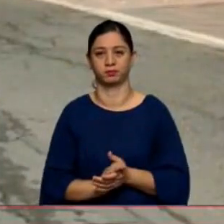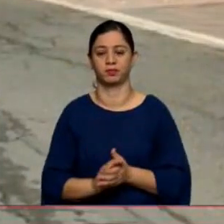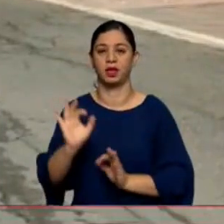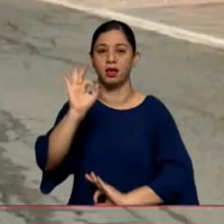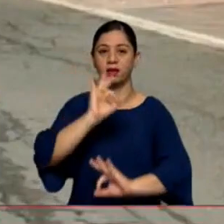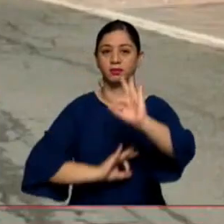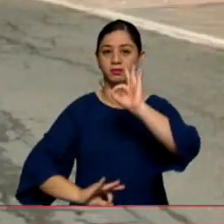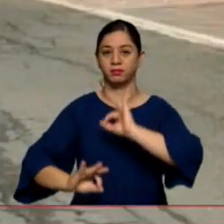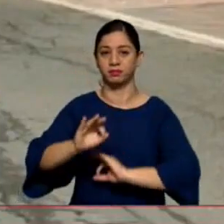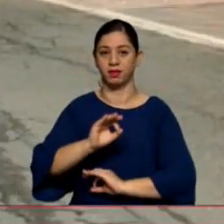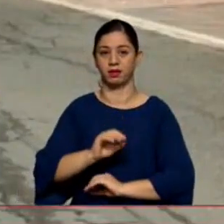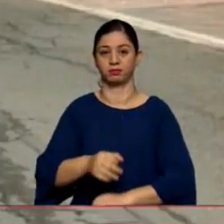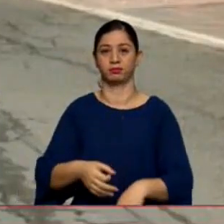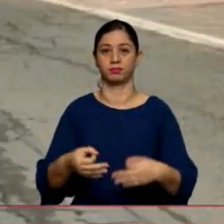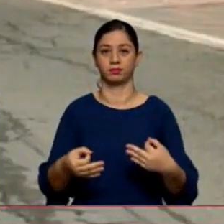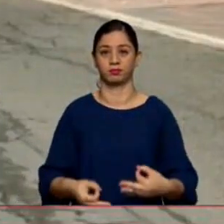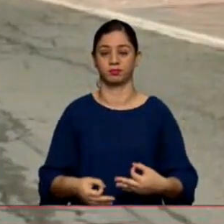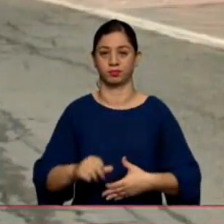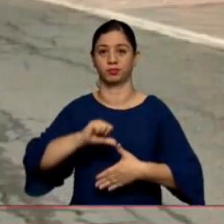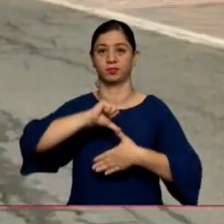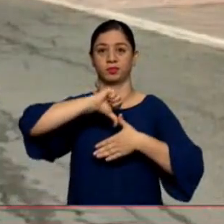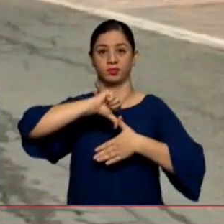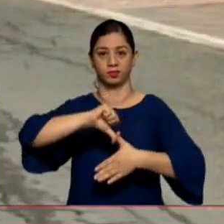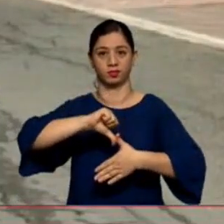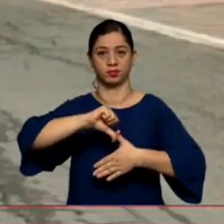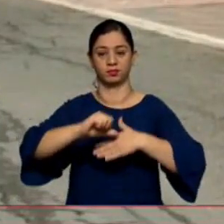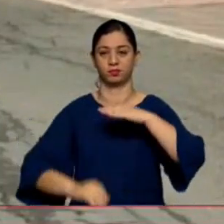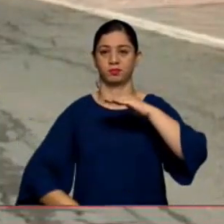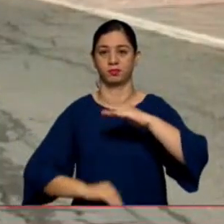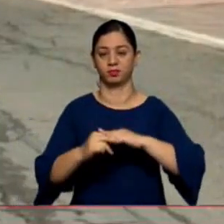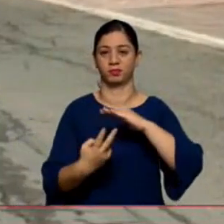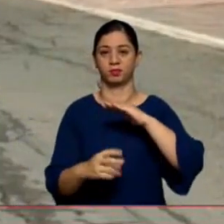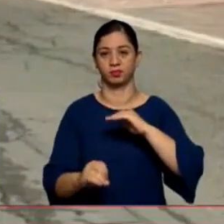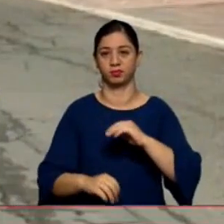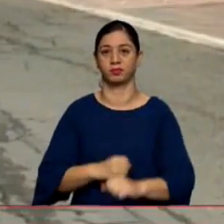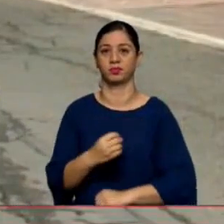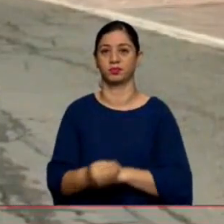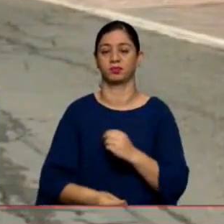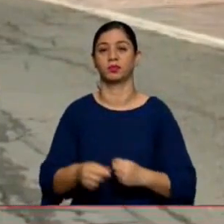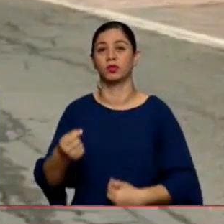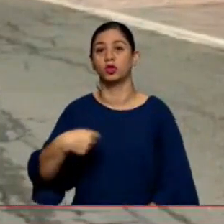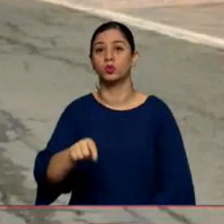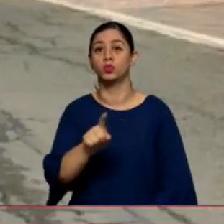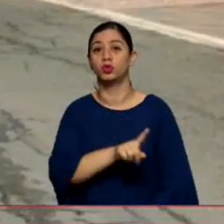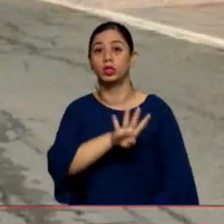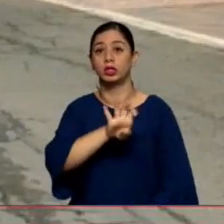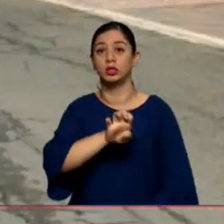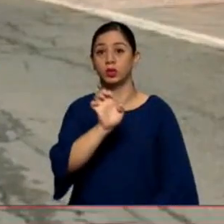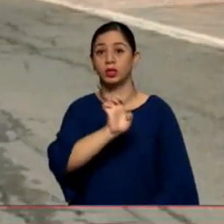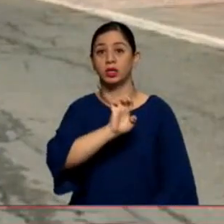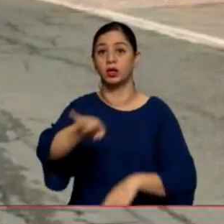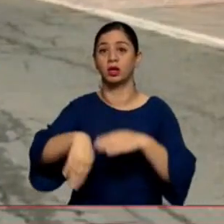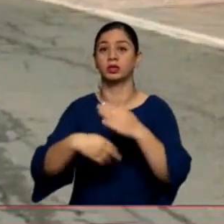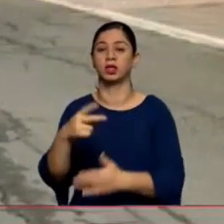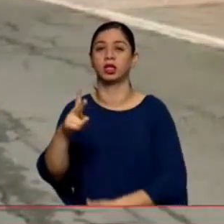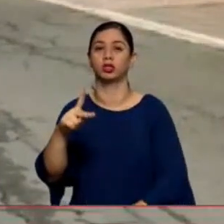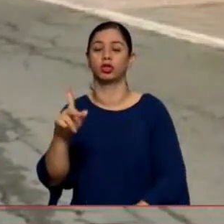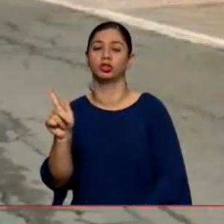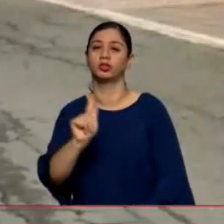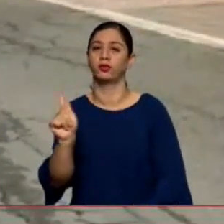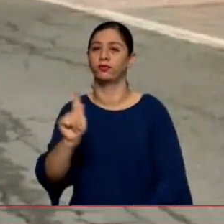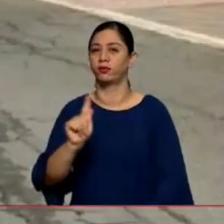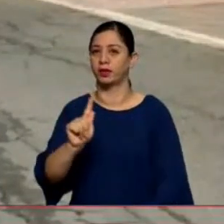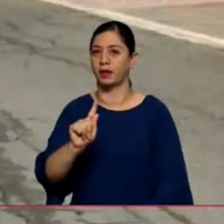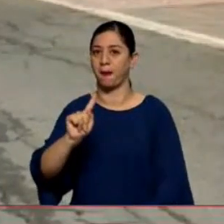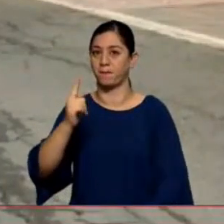Telepacífico, canal regional oficial del Suramericano Sub-20, que se va a desarrollar a partir de este 19 y hasta el 12 de febrero en Cali, su primera